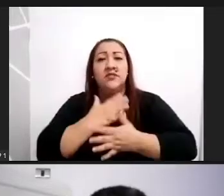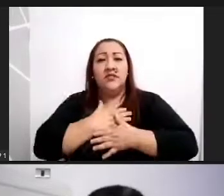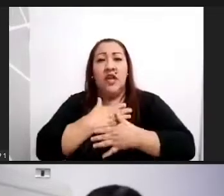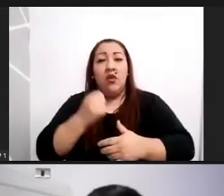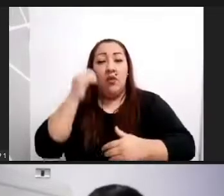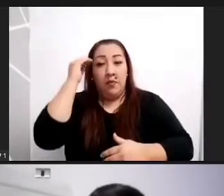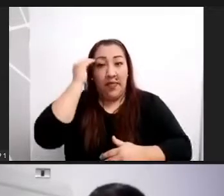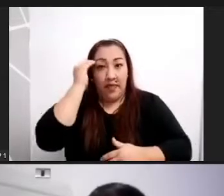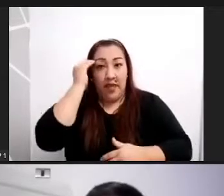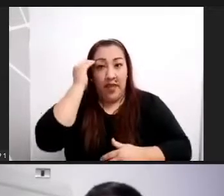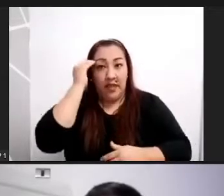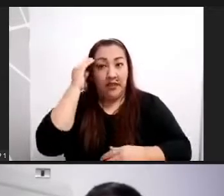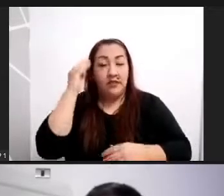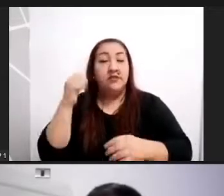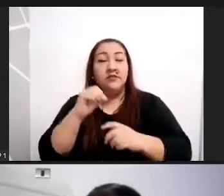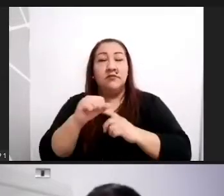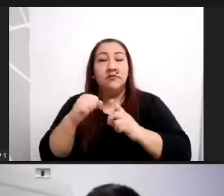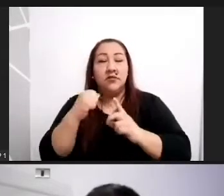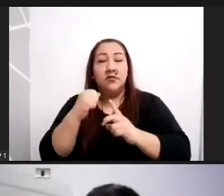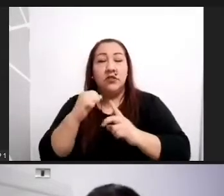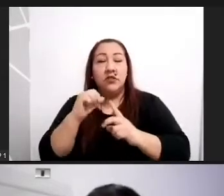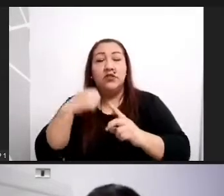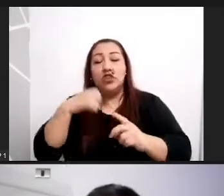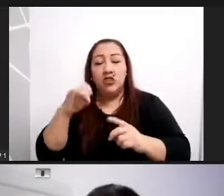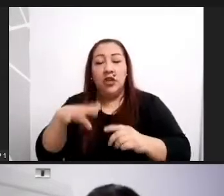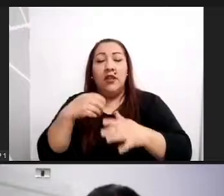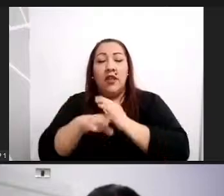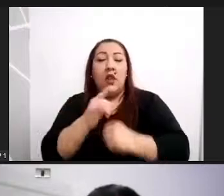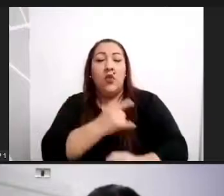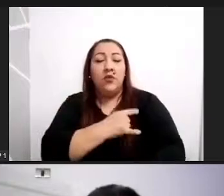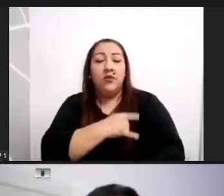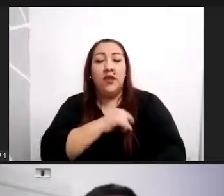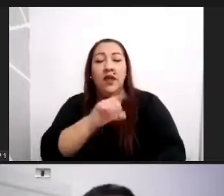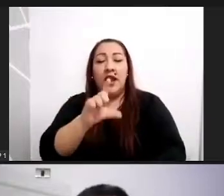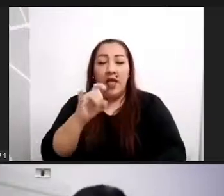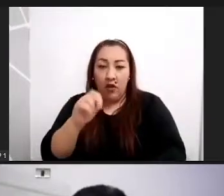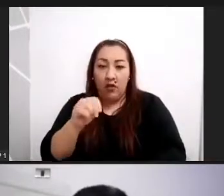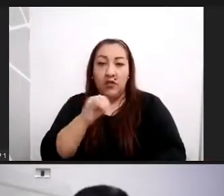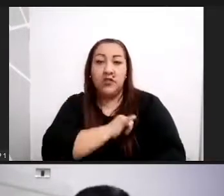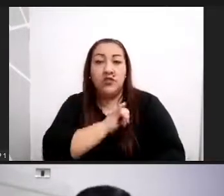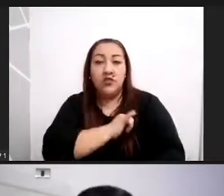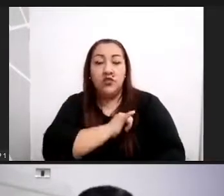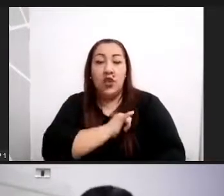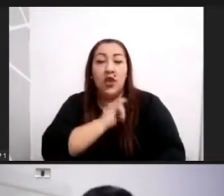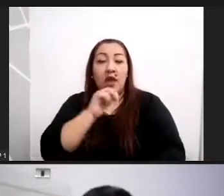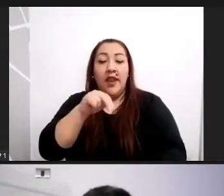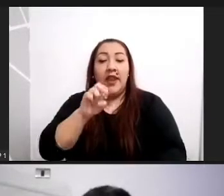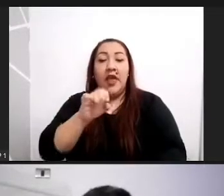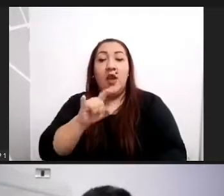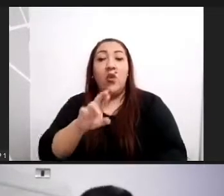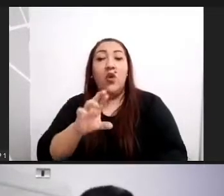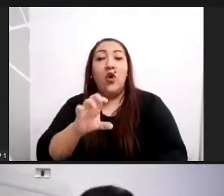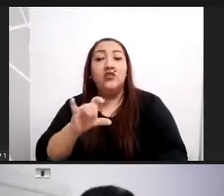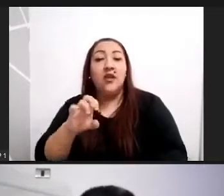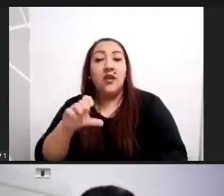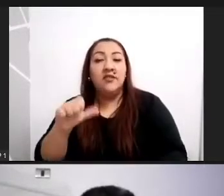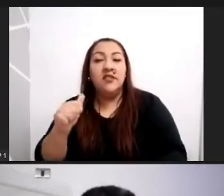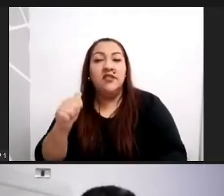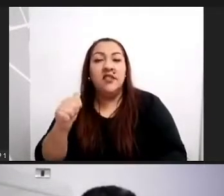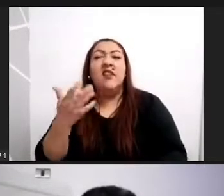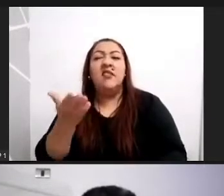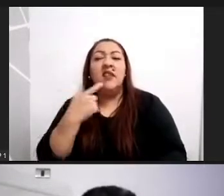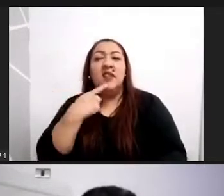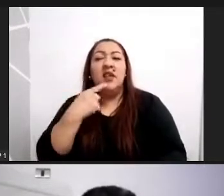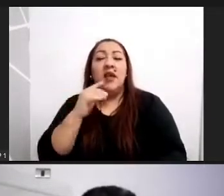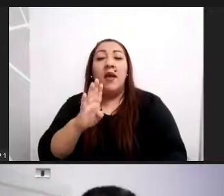Ciencias Humanas y Sociales por la Universidad de León y por el Instituto de Neurociencias y Salud Mental de Barcelona. Cuenta